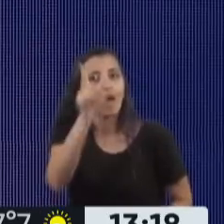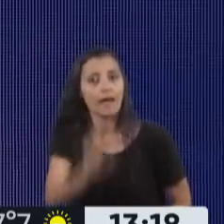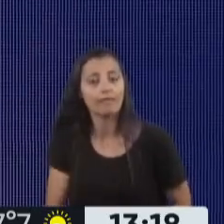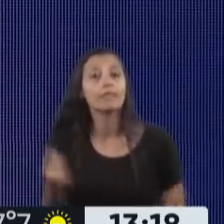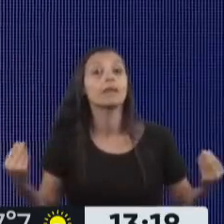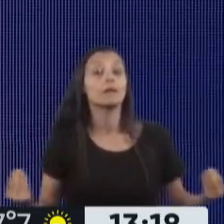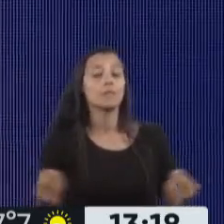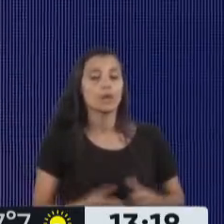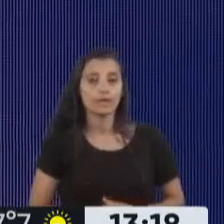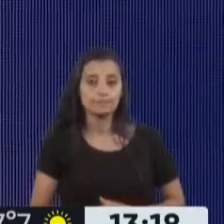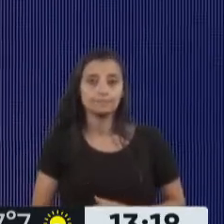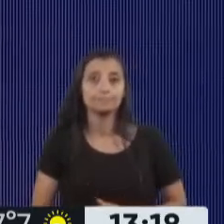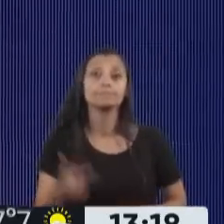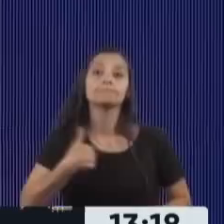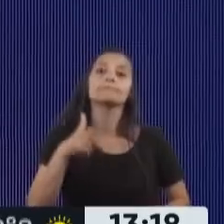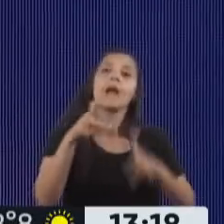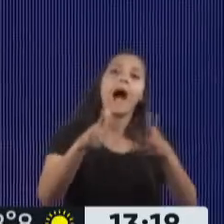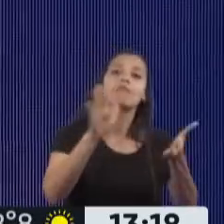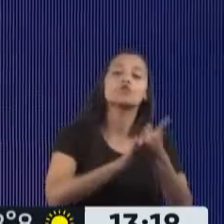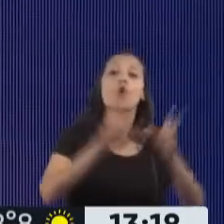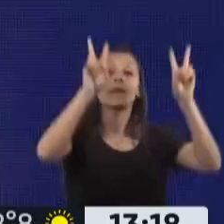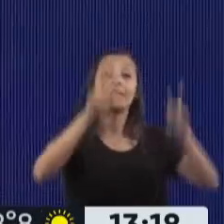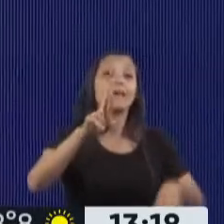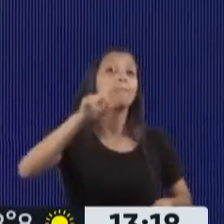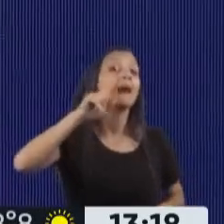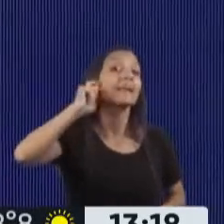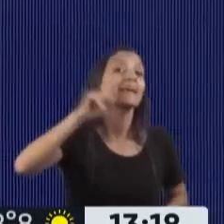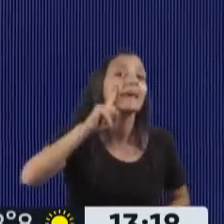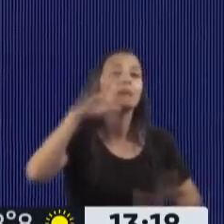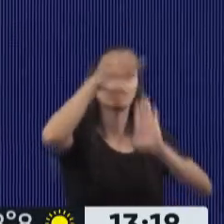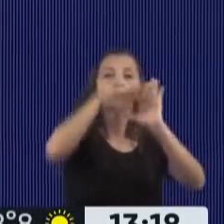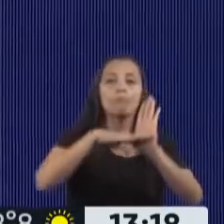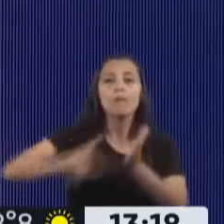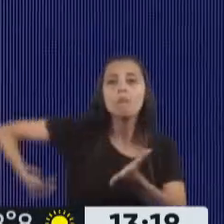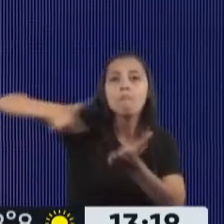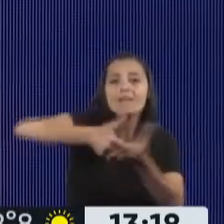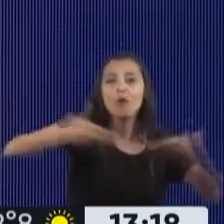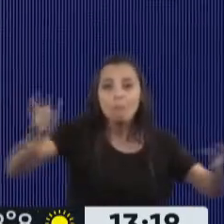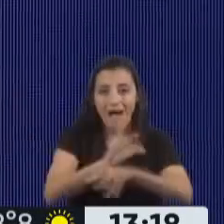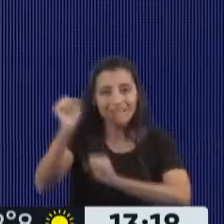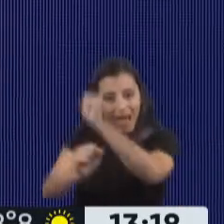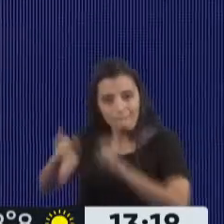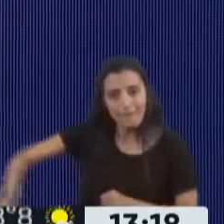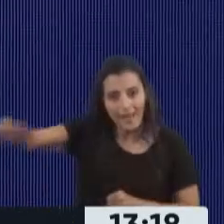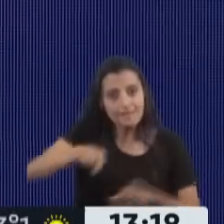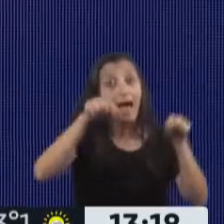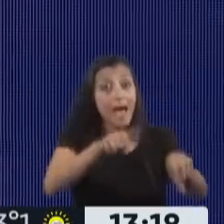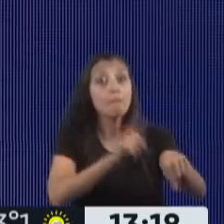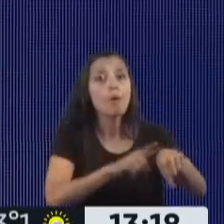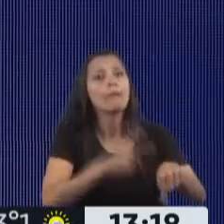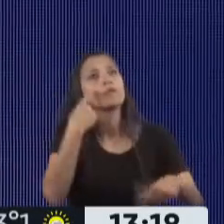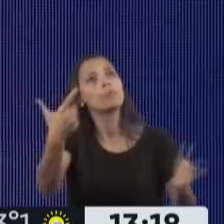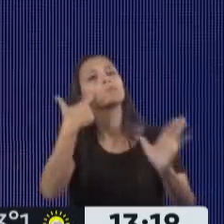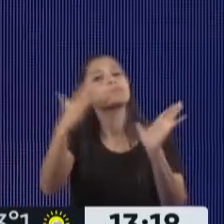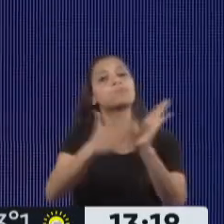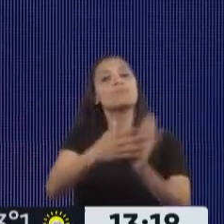porque una vez que hable del RIGI, ahí voy a empezar a ver, voy a poner a Argentina como